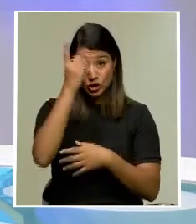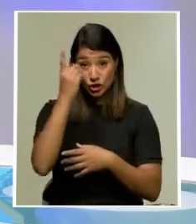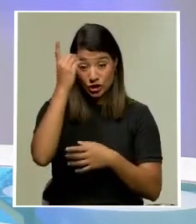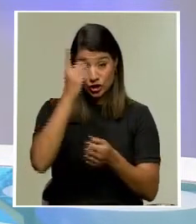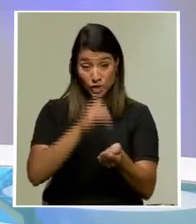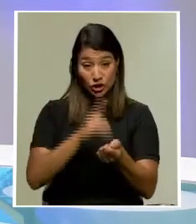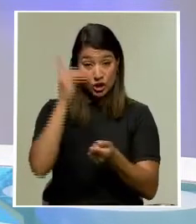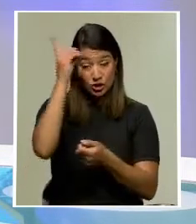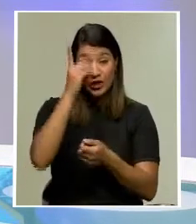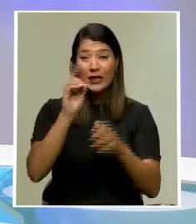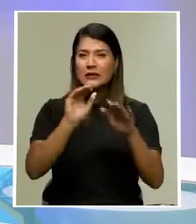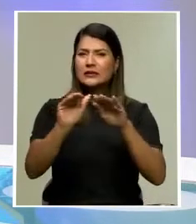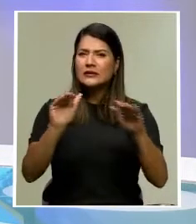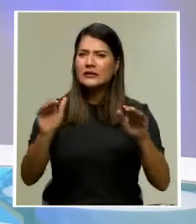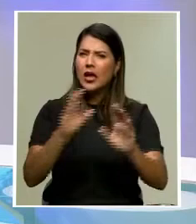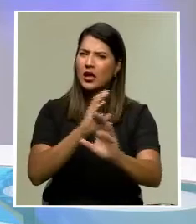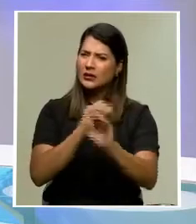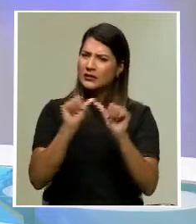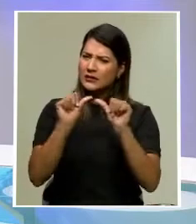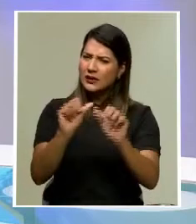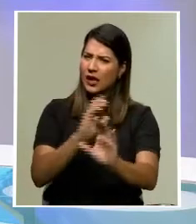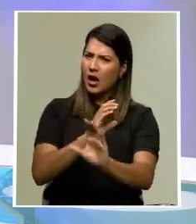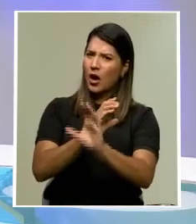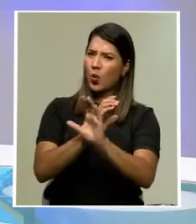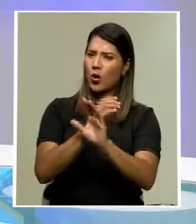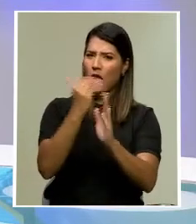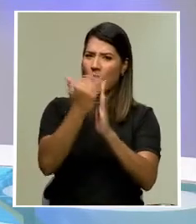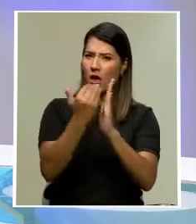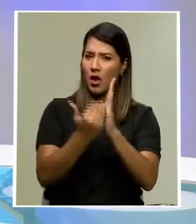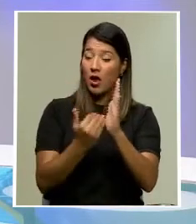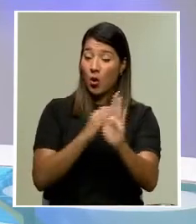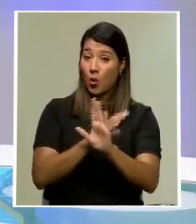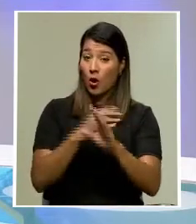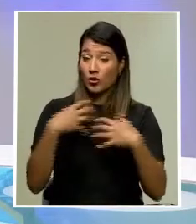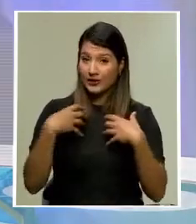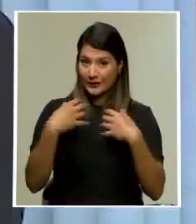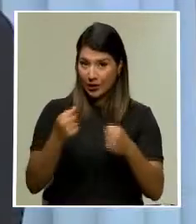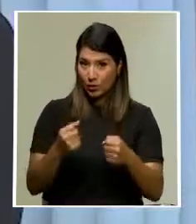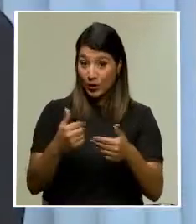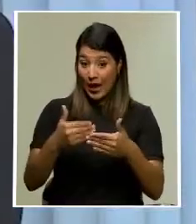medidas sanitarias de cara al inicio de la Semana Santa.